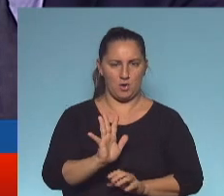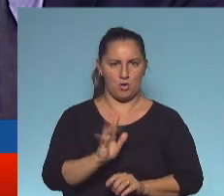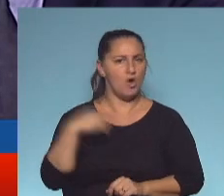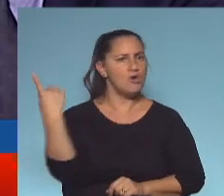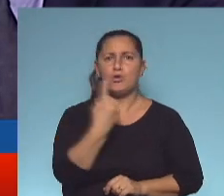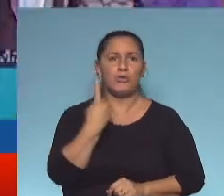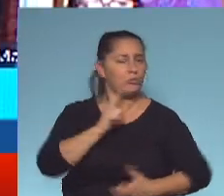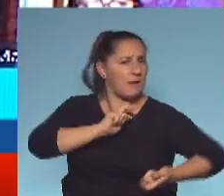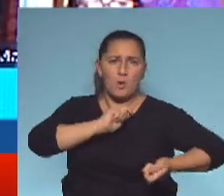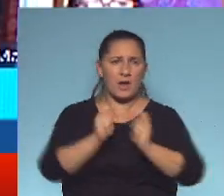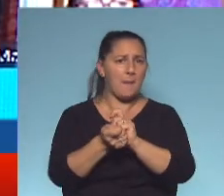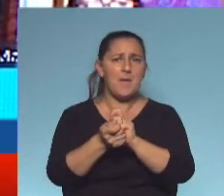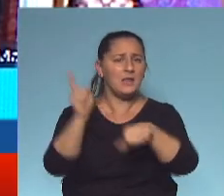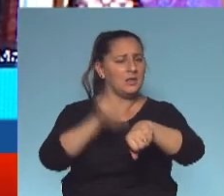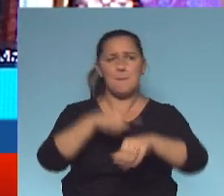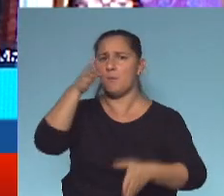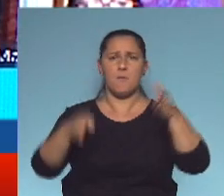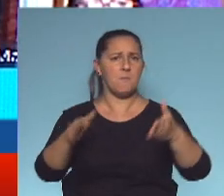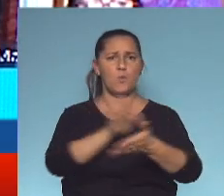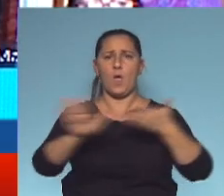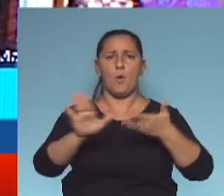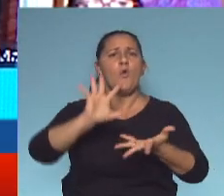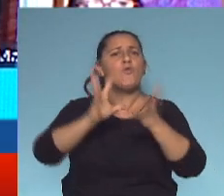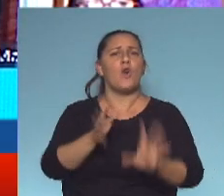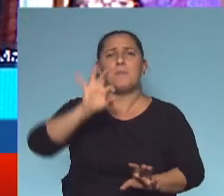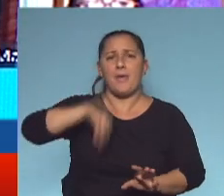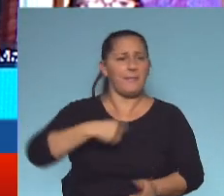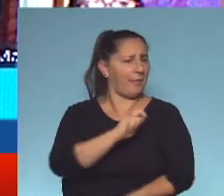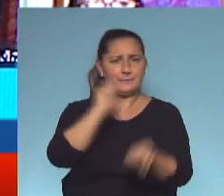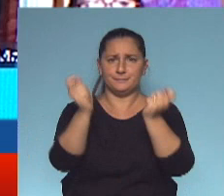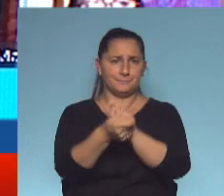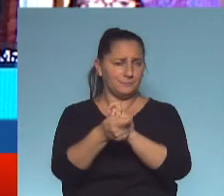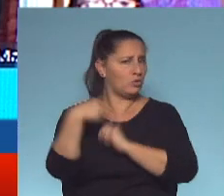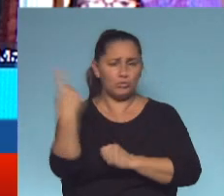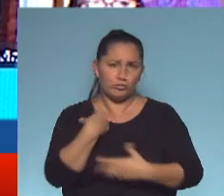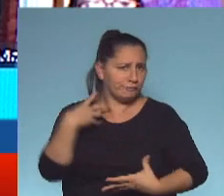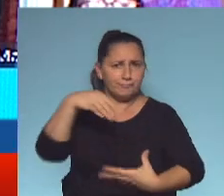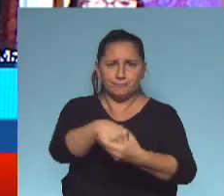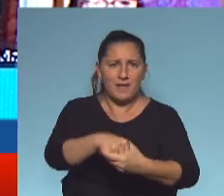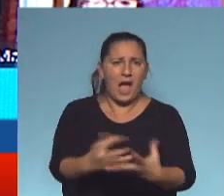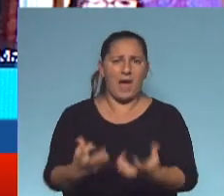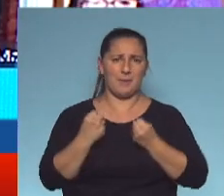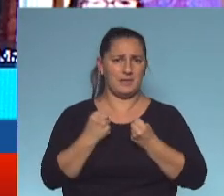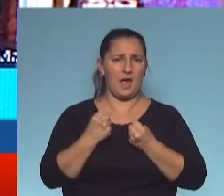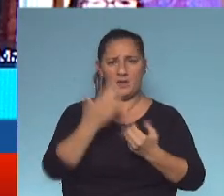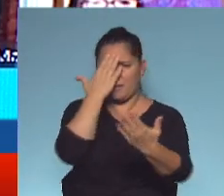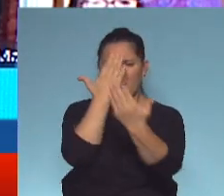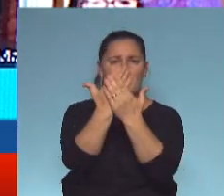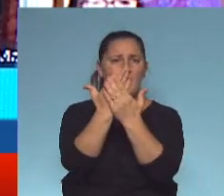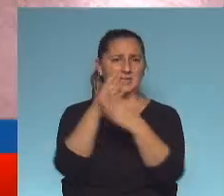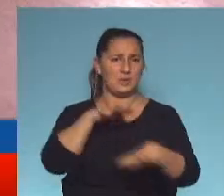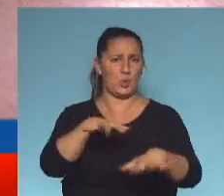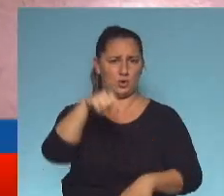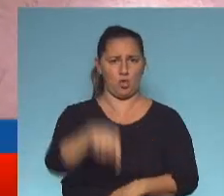los nuevos tiempos y adaptarnos a los tipos de vida y obviamente, y enfrentar las realidades.